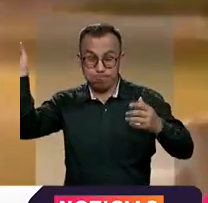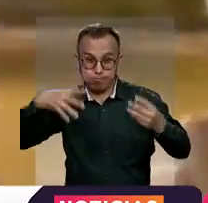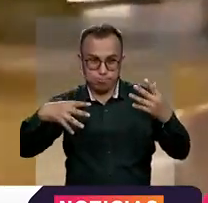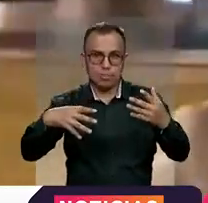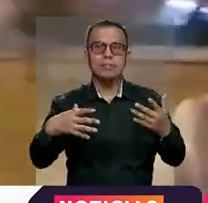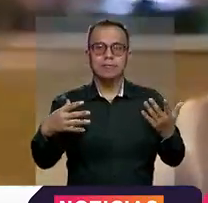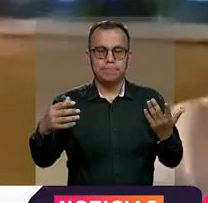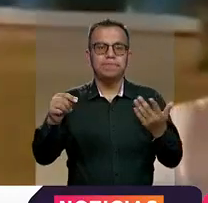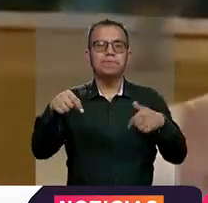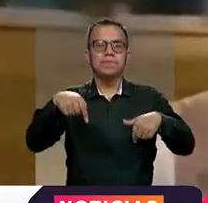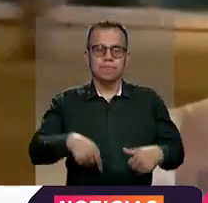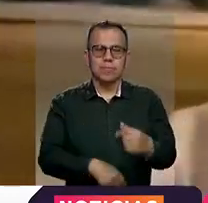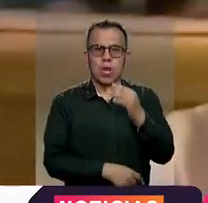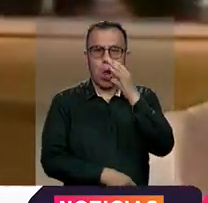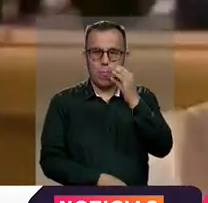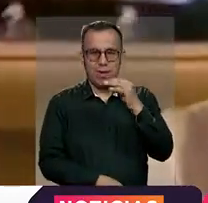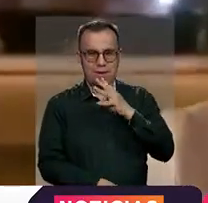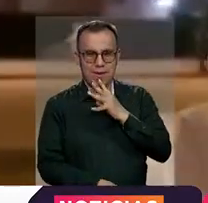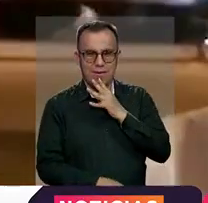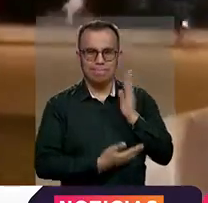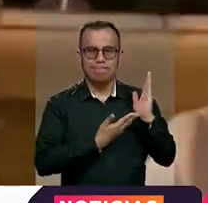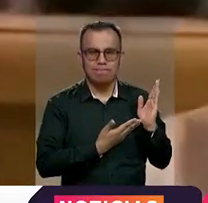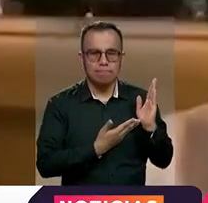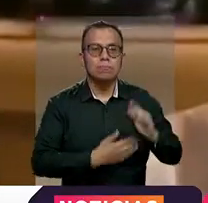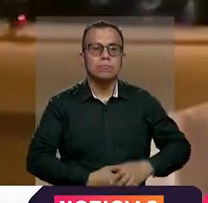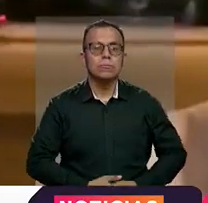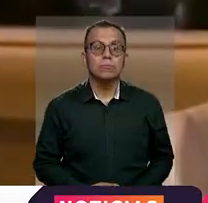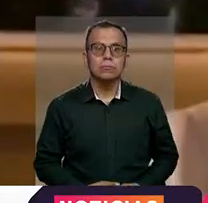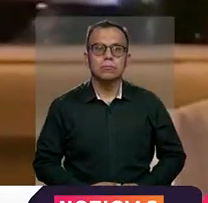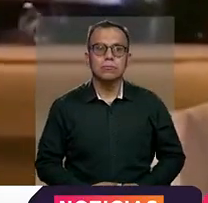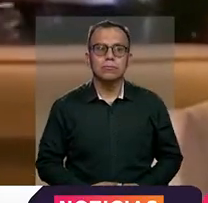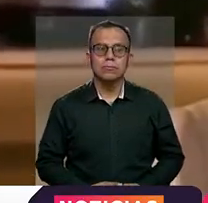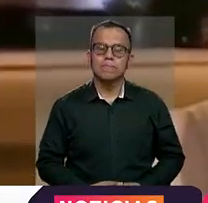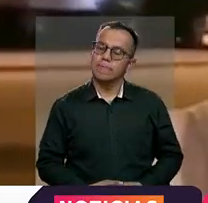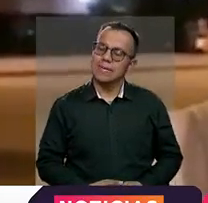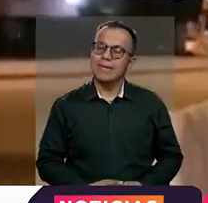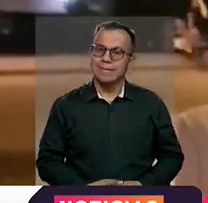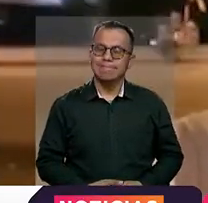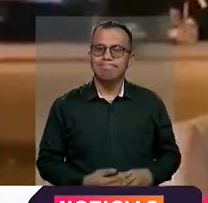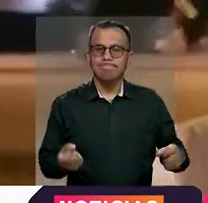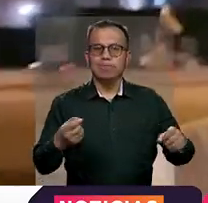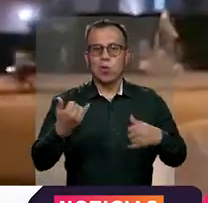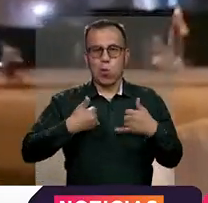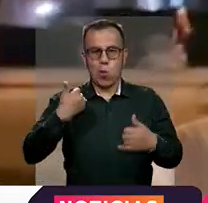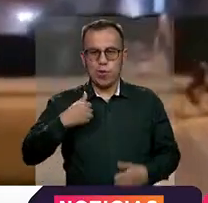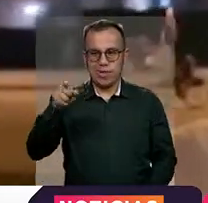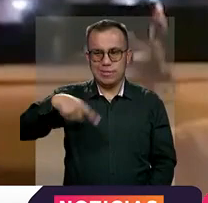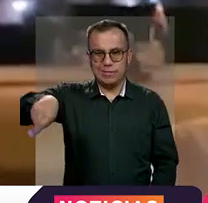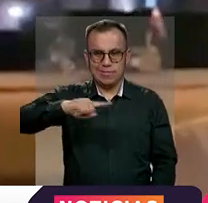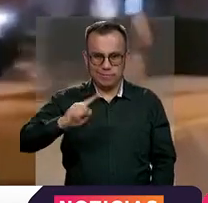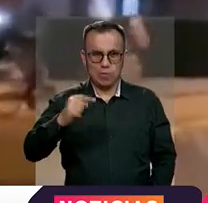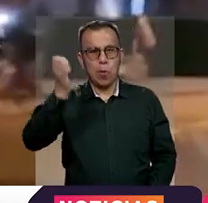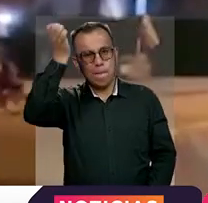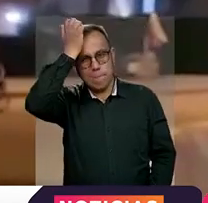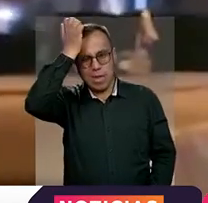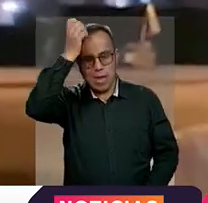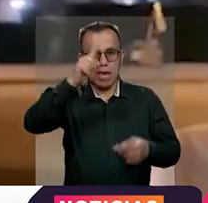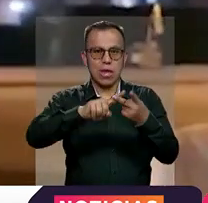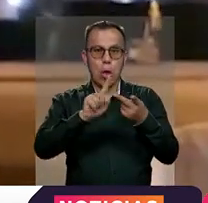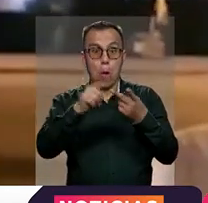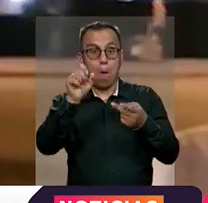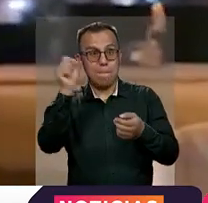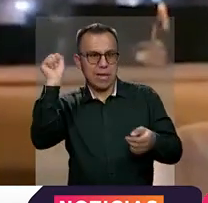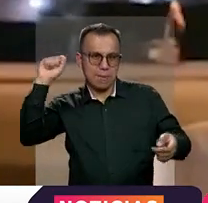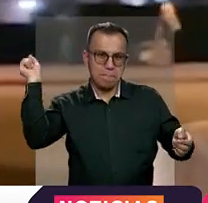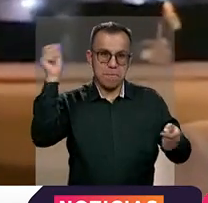Hay un punto donde lamentablemente unos chicos con piedras, algunos con molotovs, están